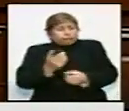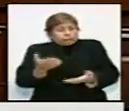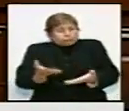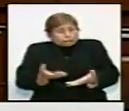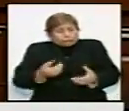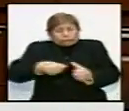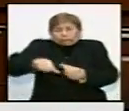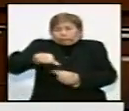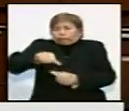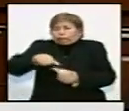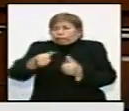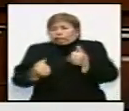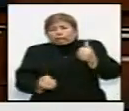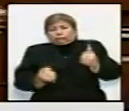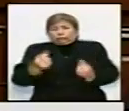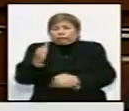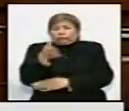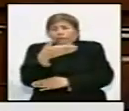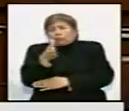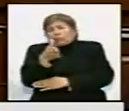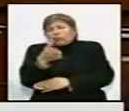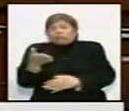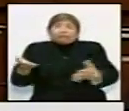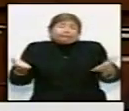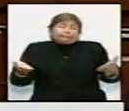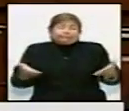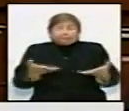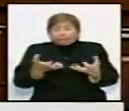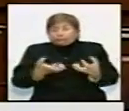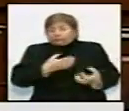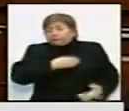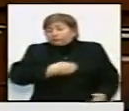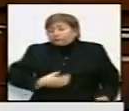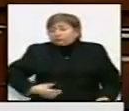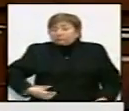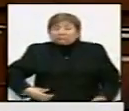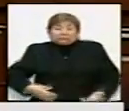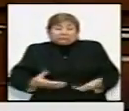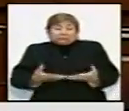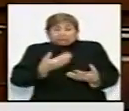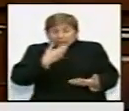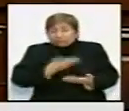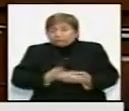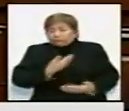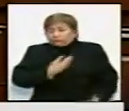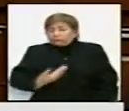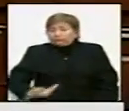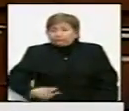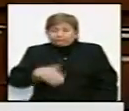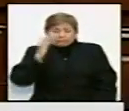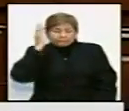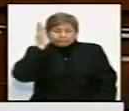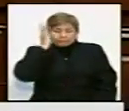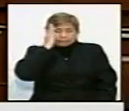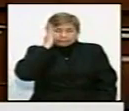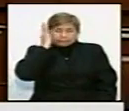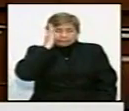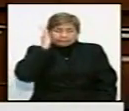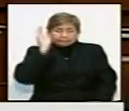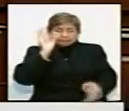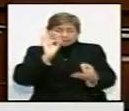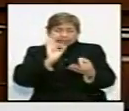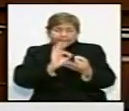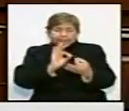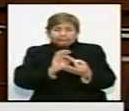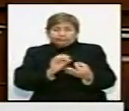la circulina y la banda, etcétera. Entonces quieren ser buenos con su gobierno. Pero saben